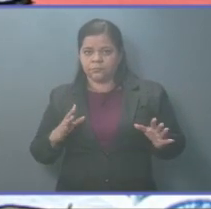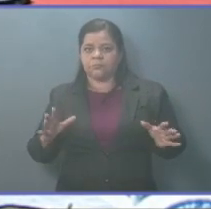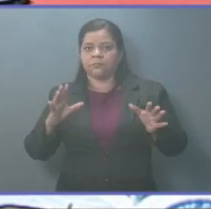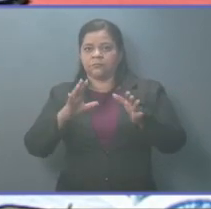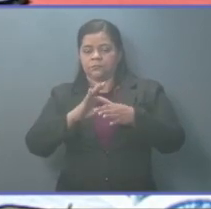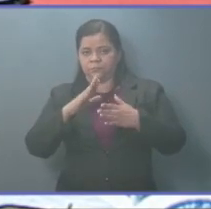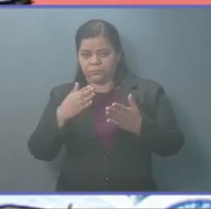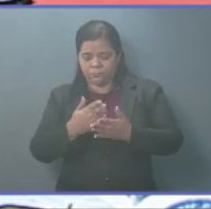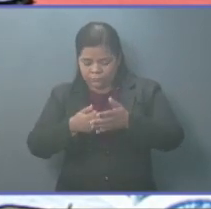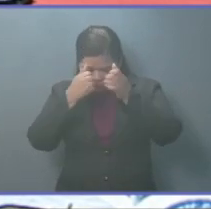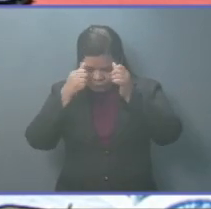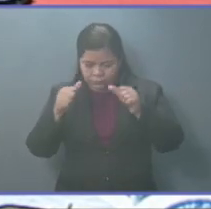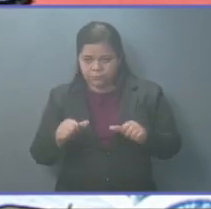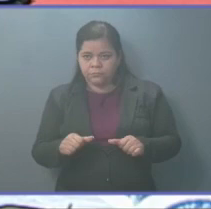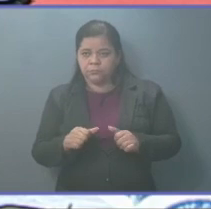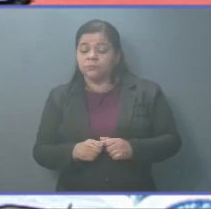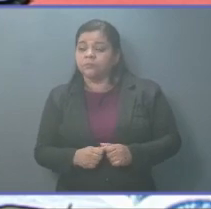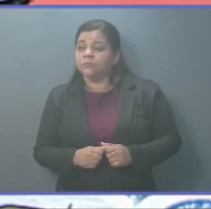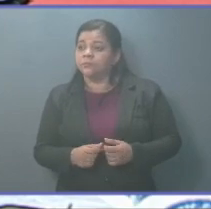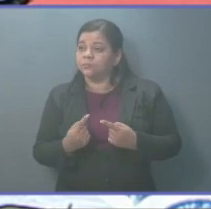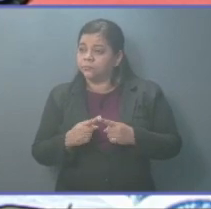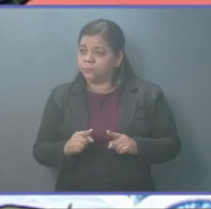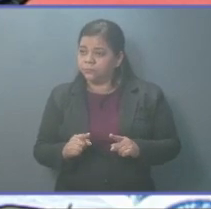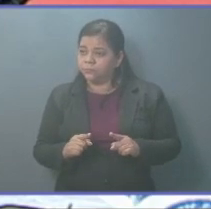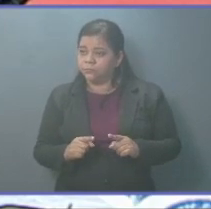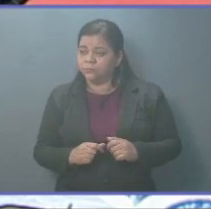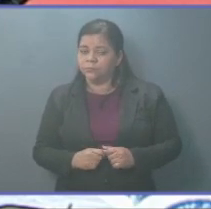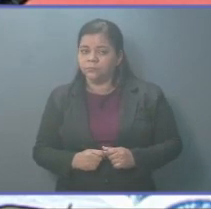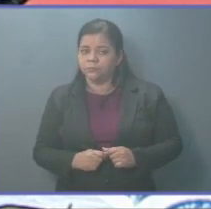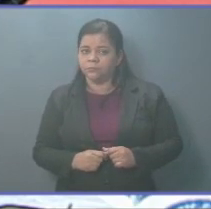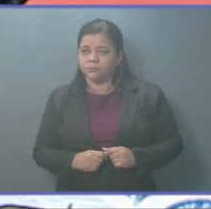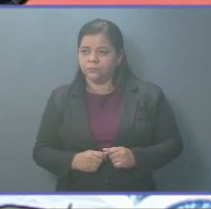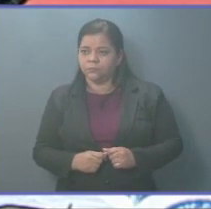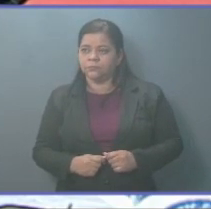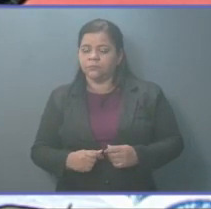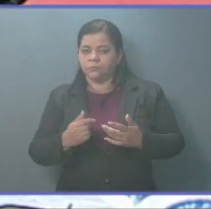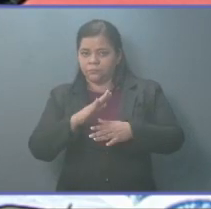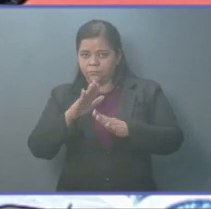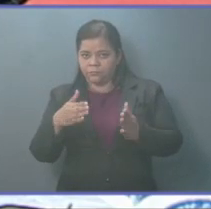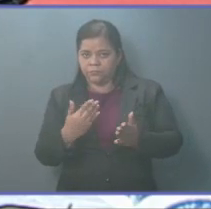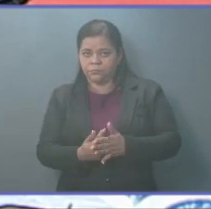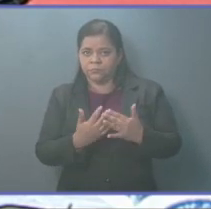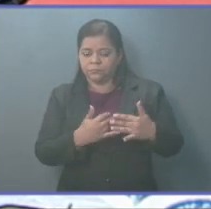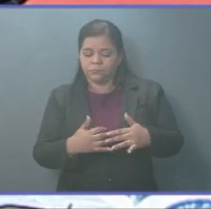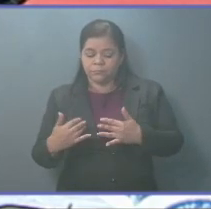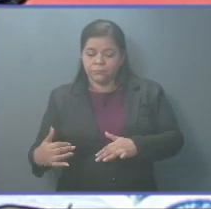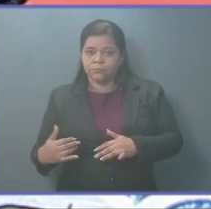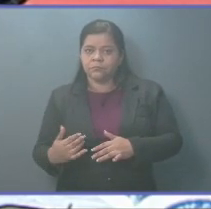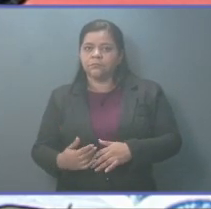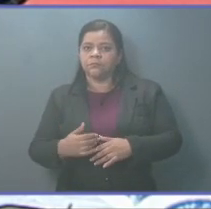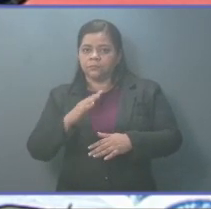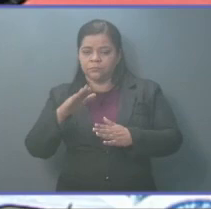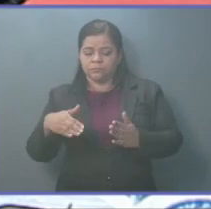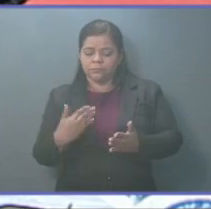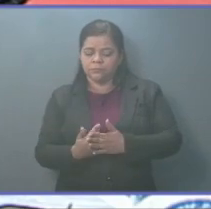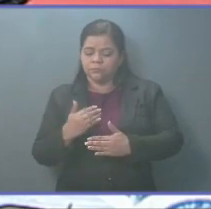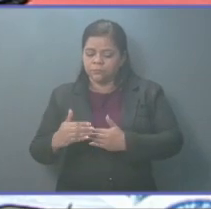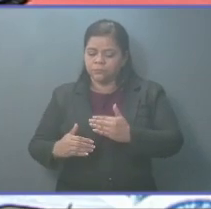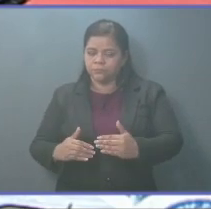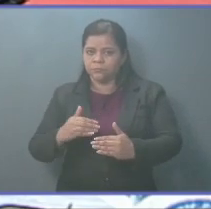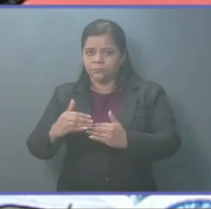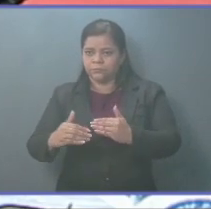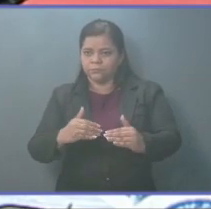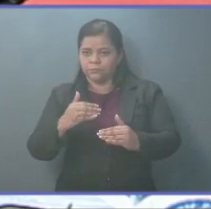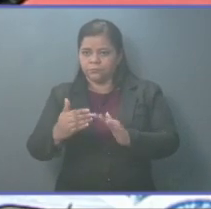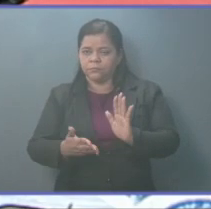expliqué que para acciones que son de procedimientos operativos